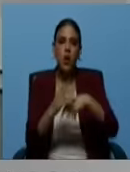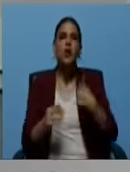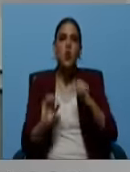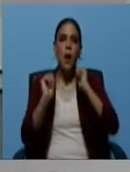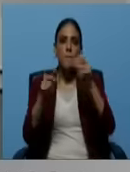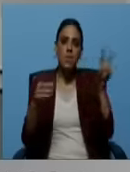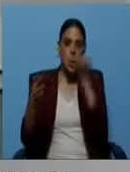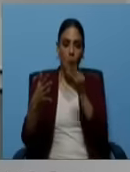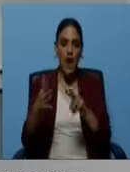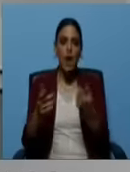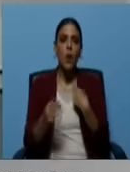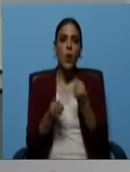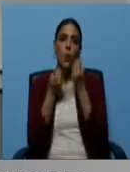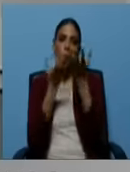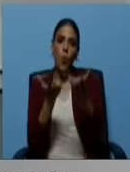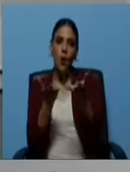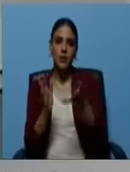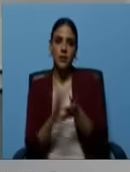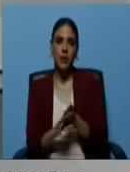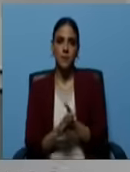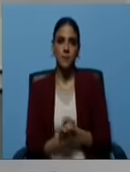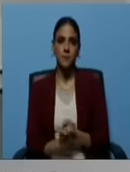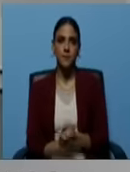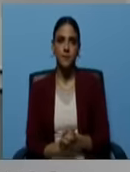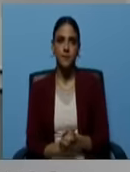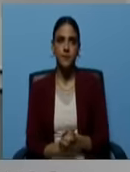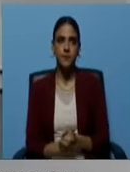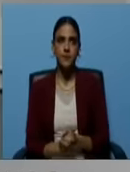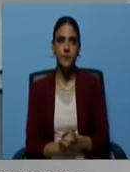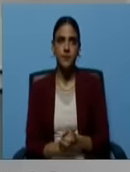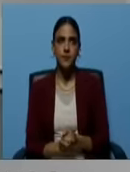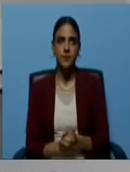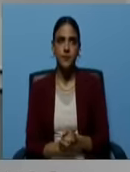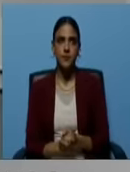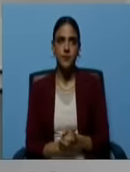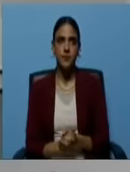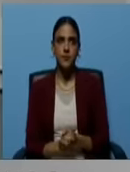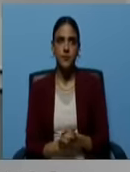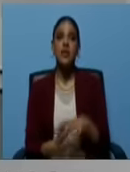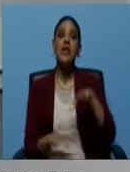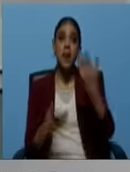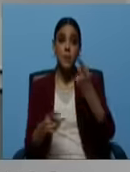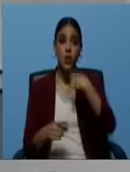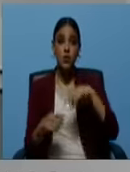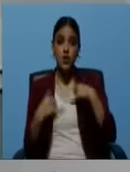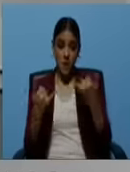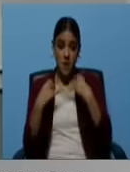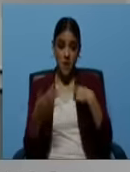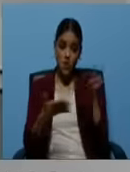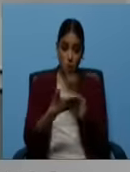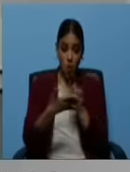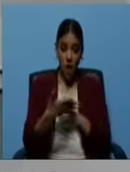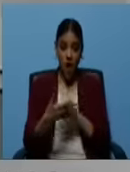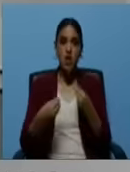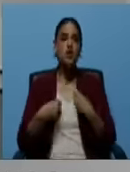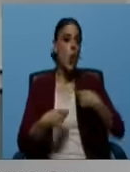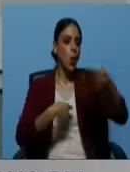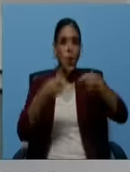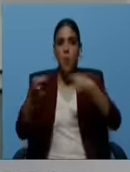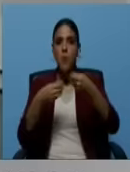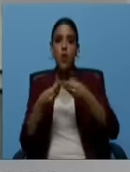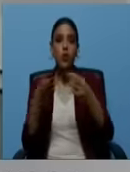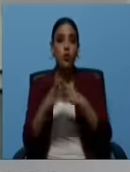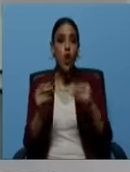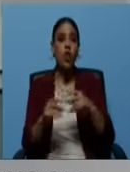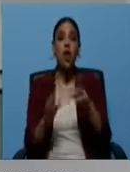comunicado, que reza así, y el cual se lo vamos a distribuir a todos los representantes de los